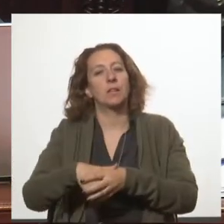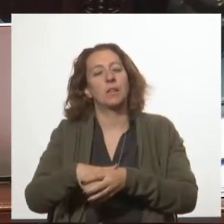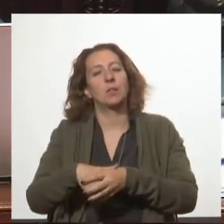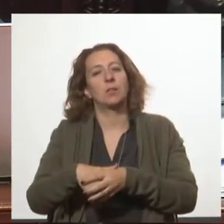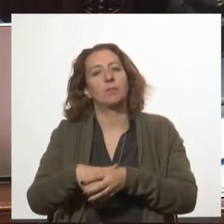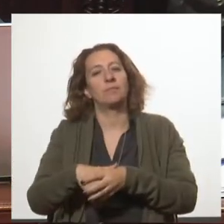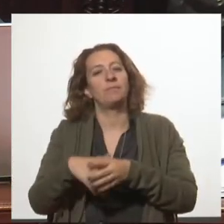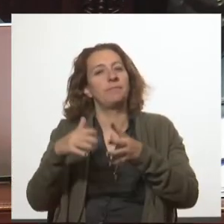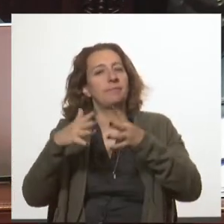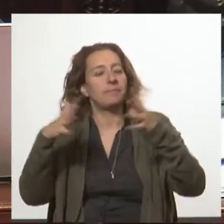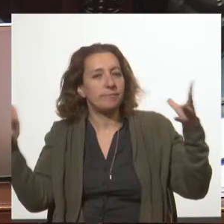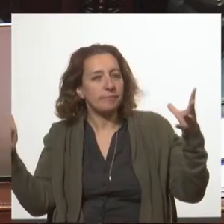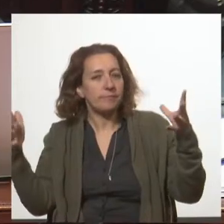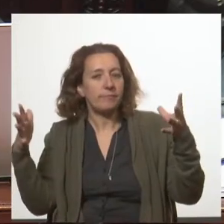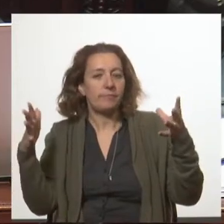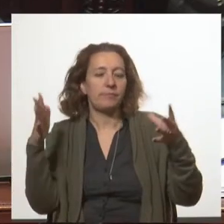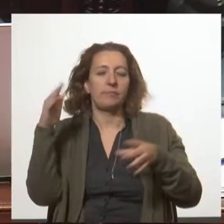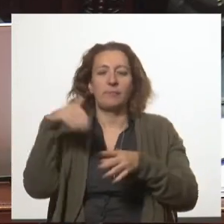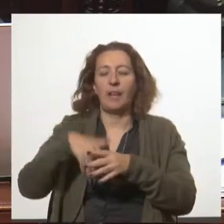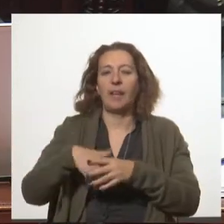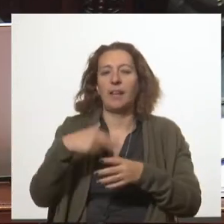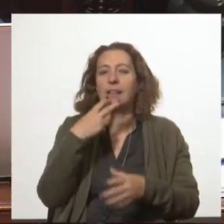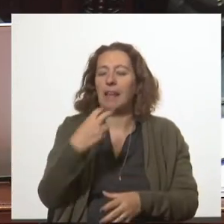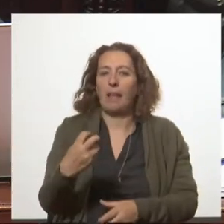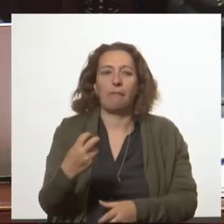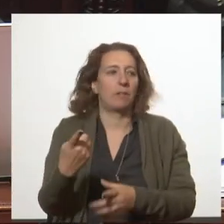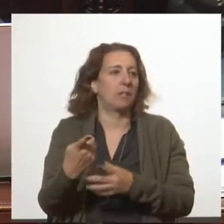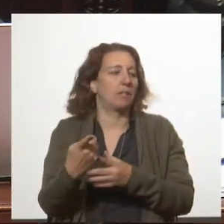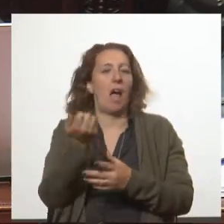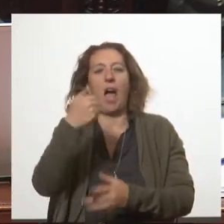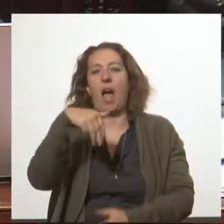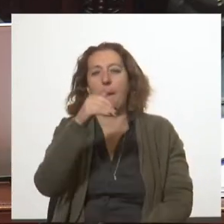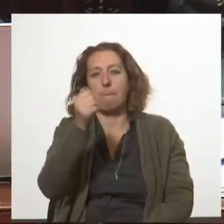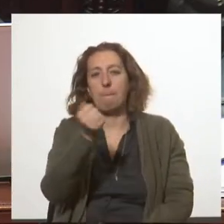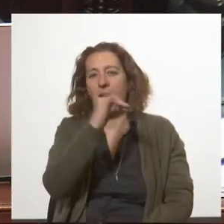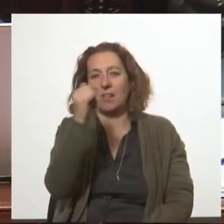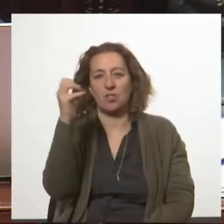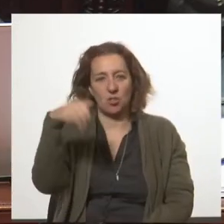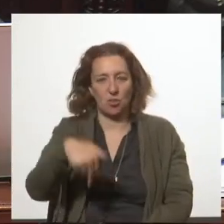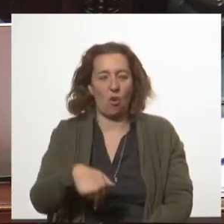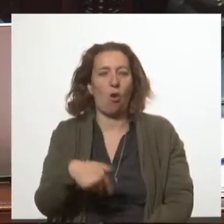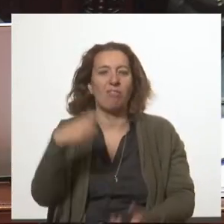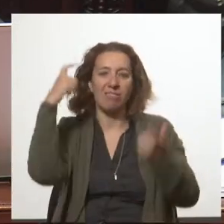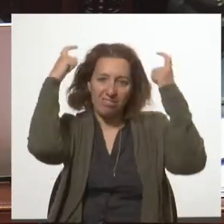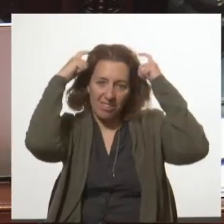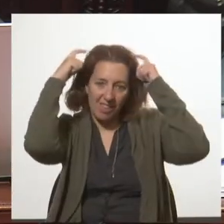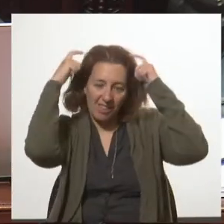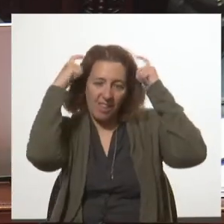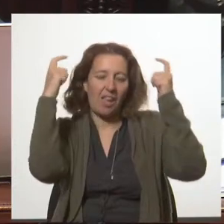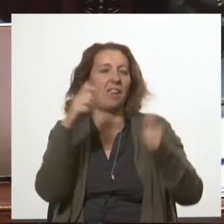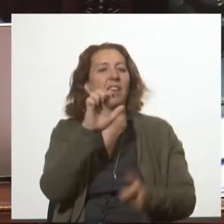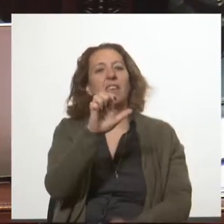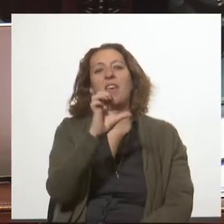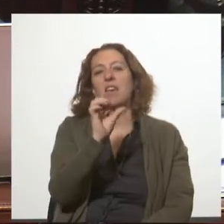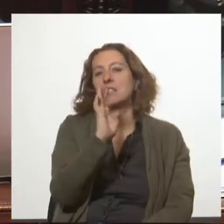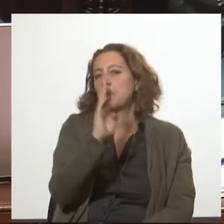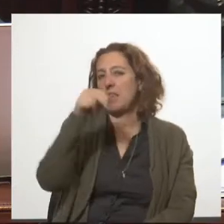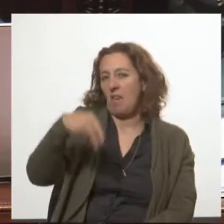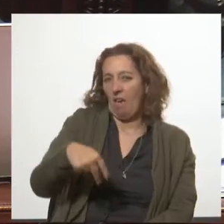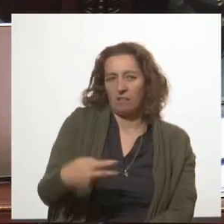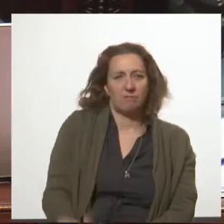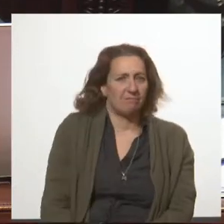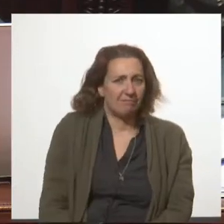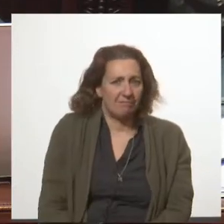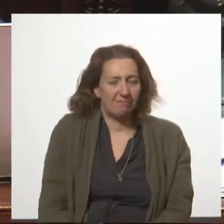productoras de contenidos los netflix los a más son los prime los disney los y es bien es decir quien